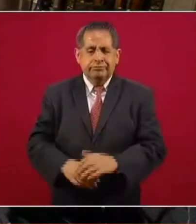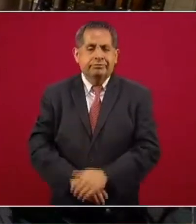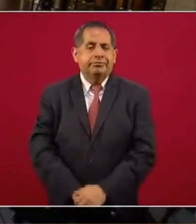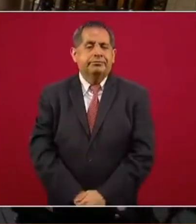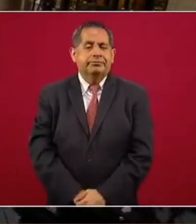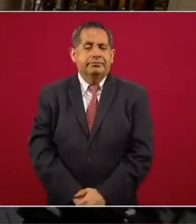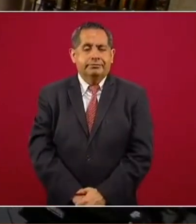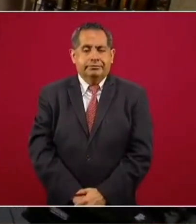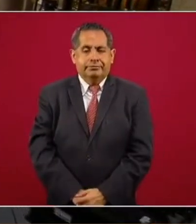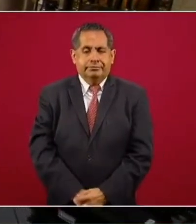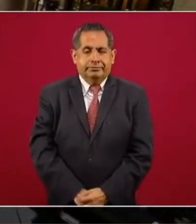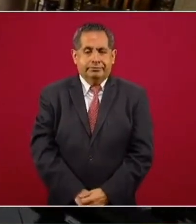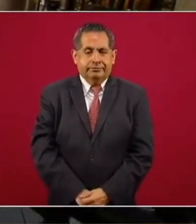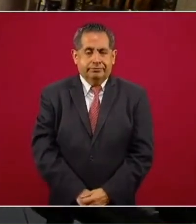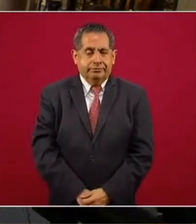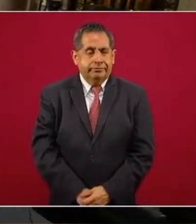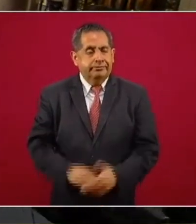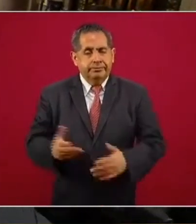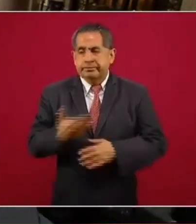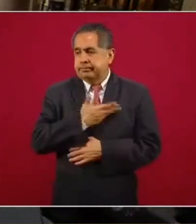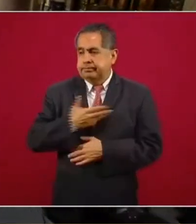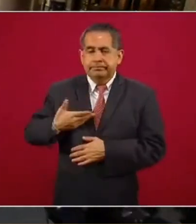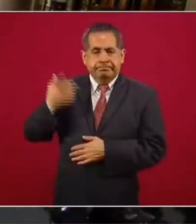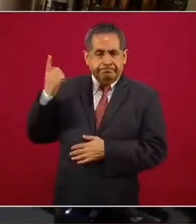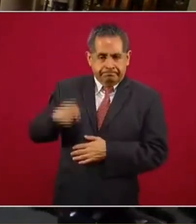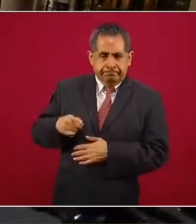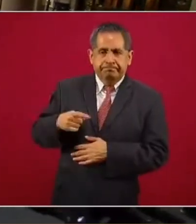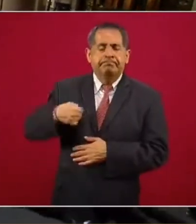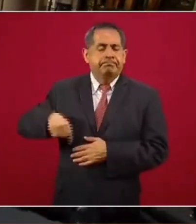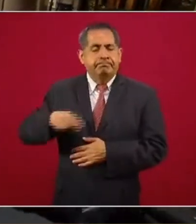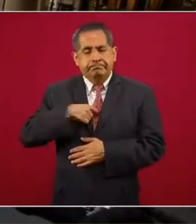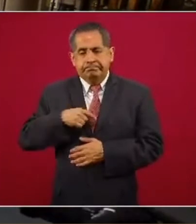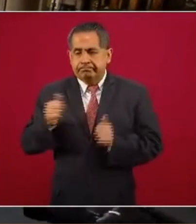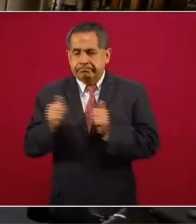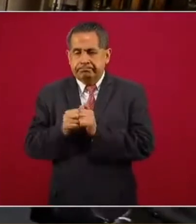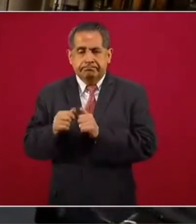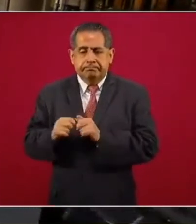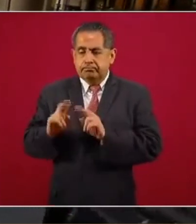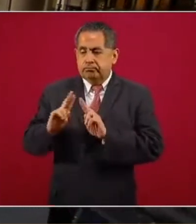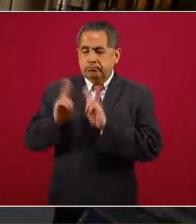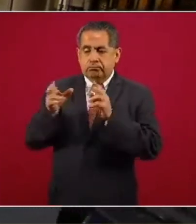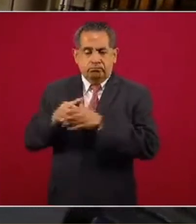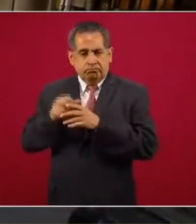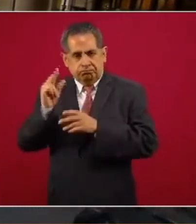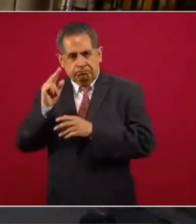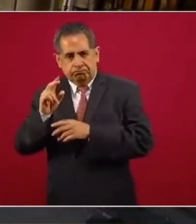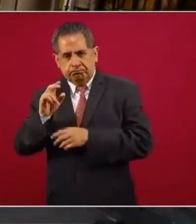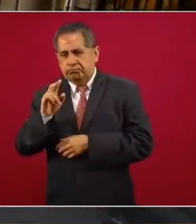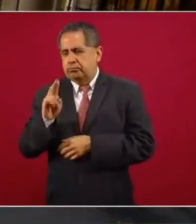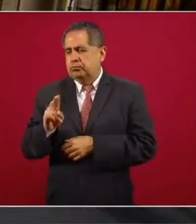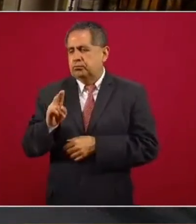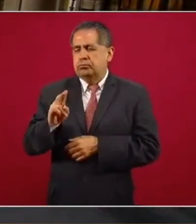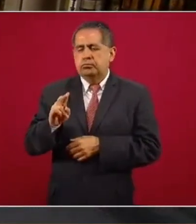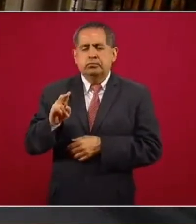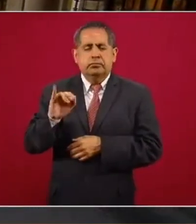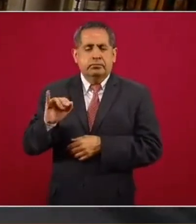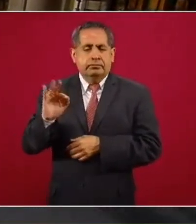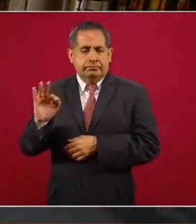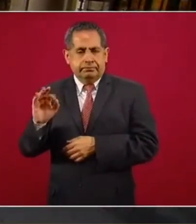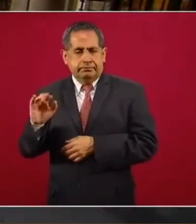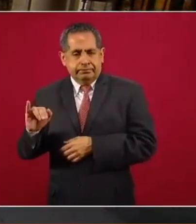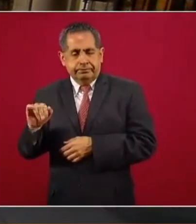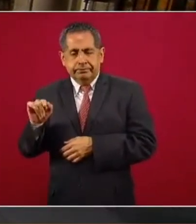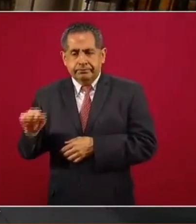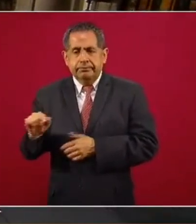Bueno, nos dio instrucciones el señor presidente de la República junto con la Unidad de Inteligencia Financiera y hemos pedido el auxilio de